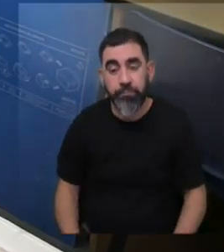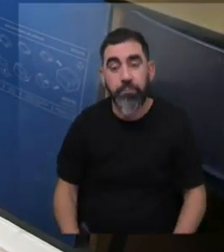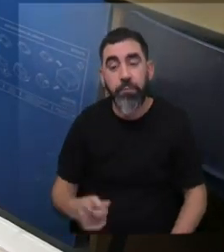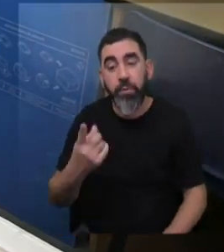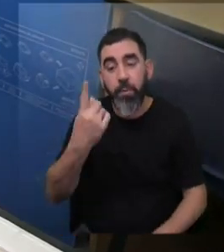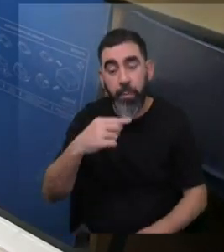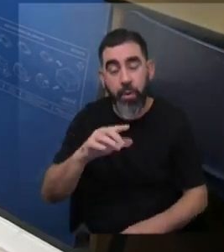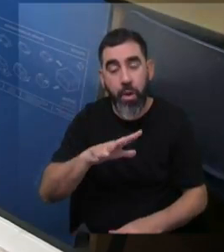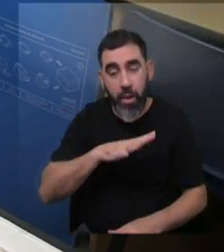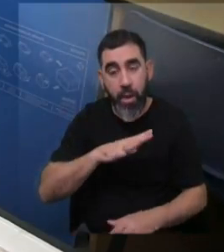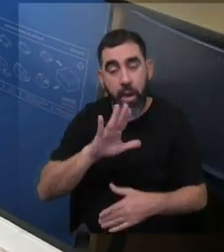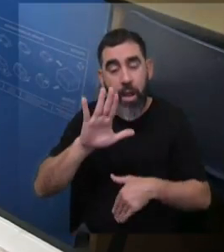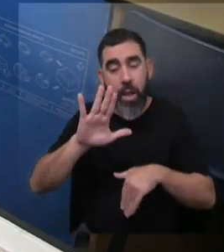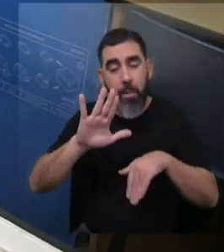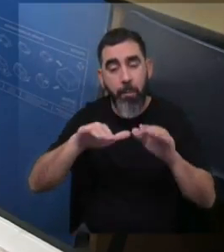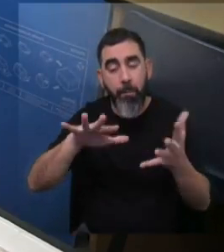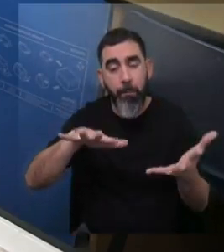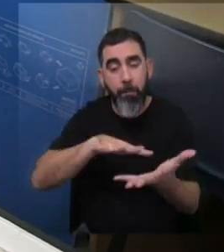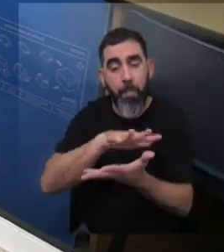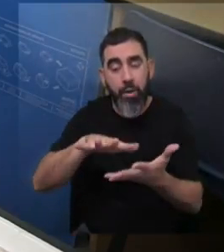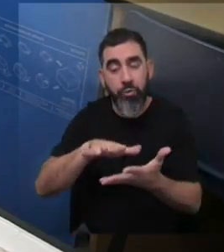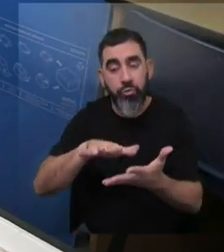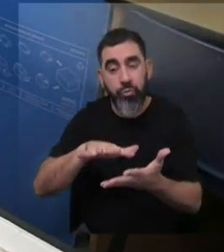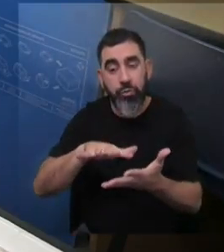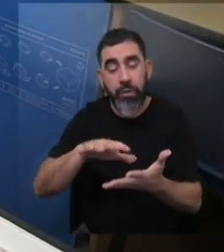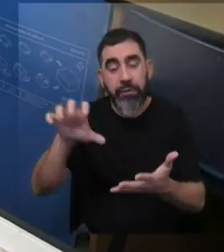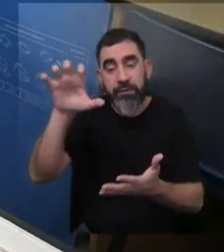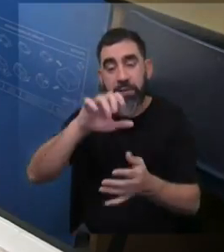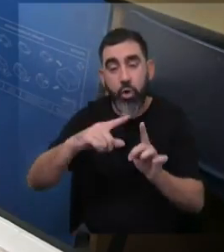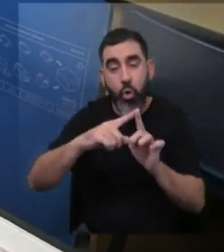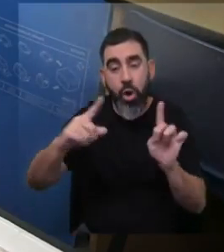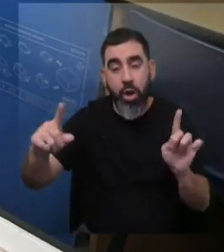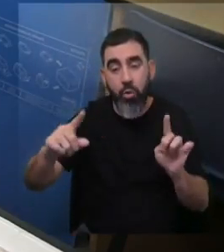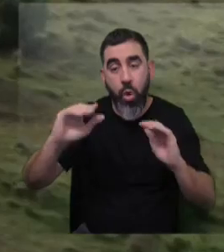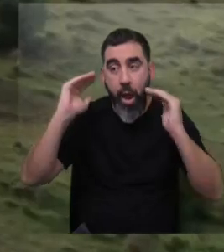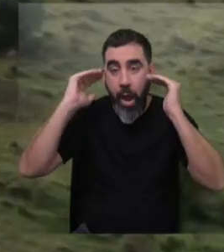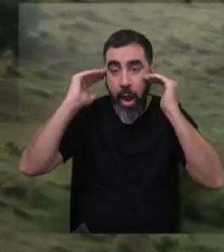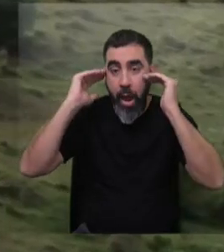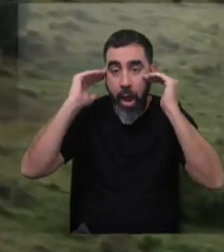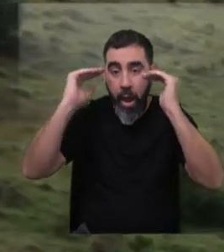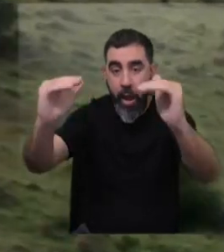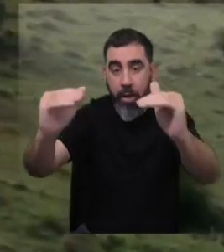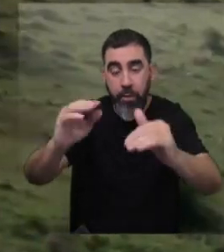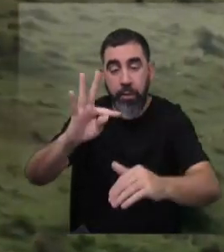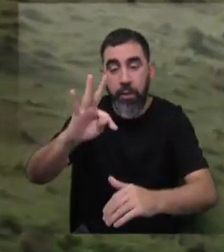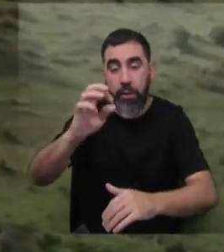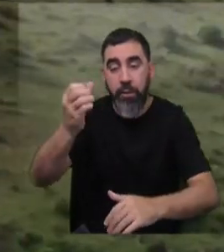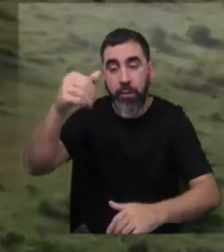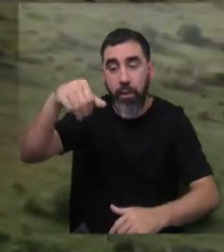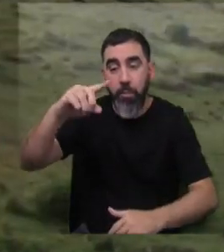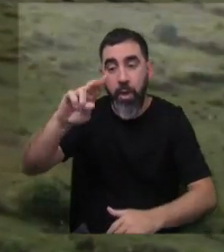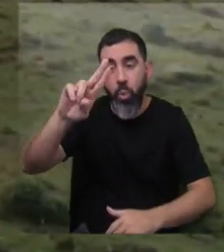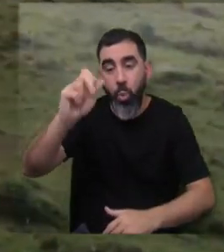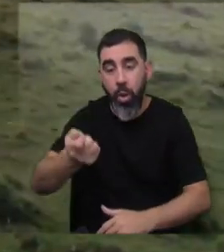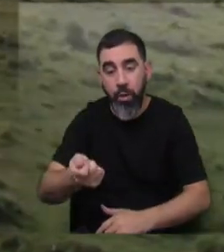fundamentalmente tenemos de la zona que estamos trabajando en Cerro Largo, que es un alero, el alero Tamanduá, donde